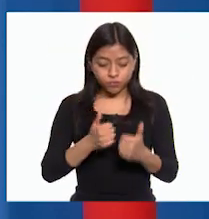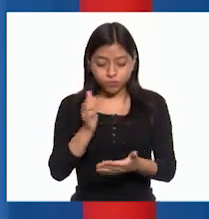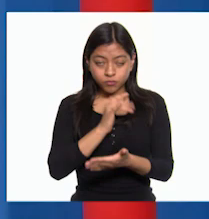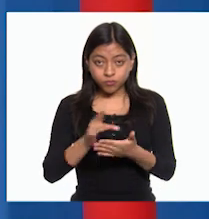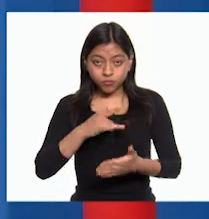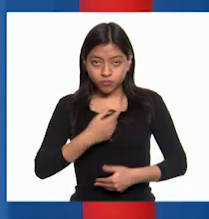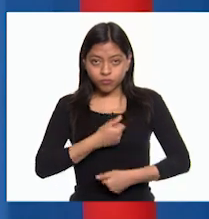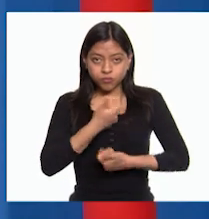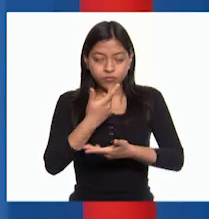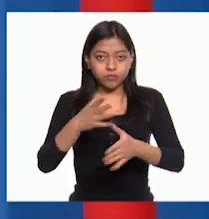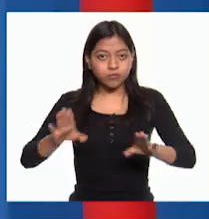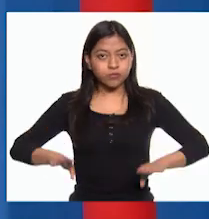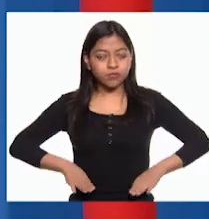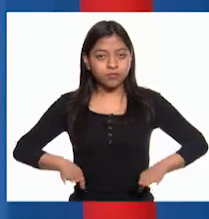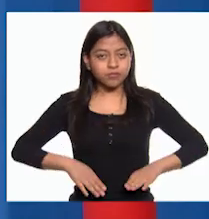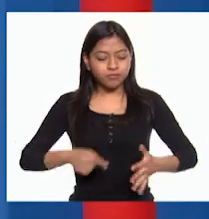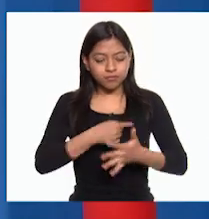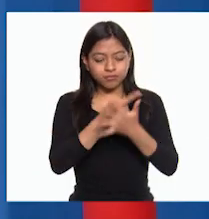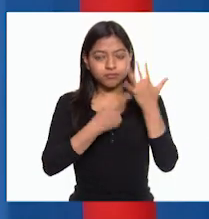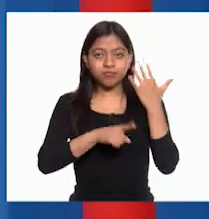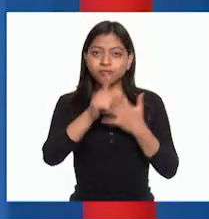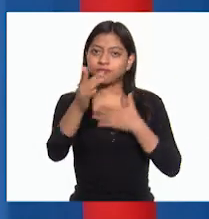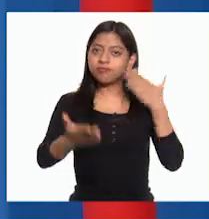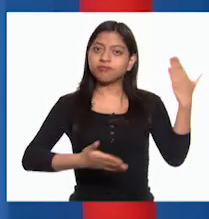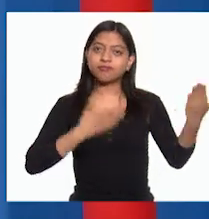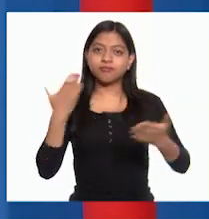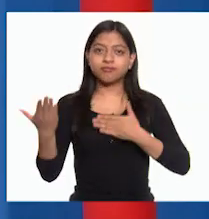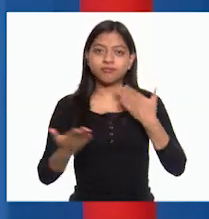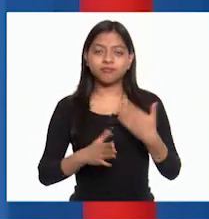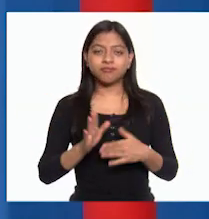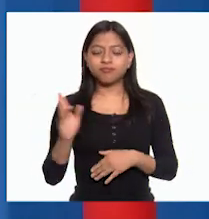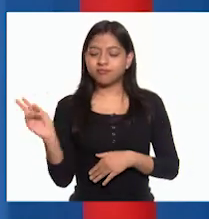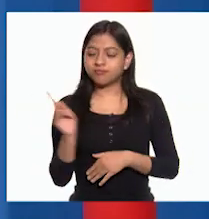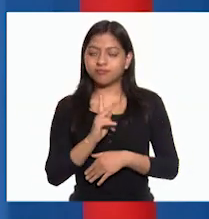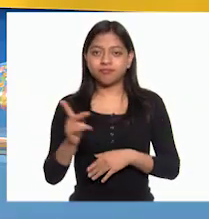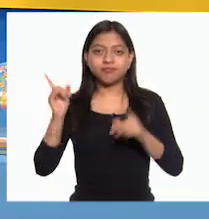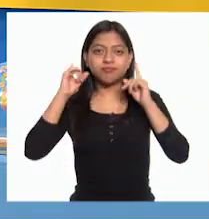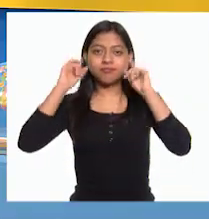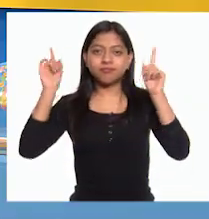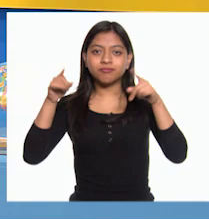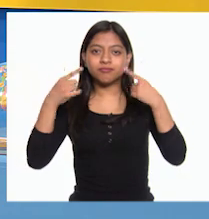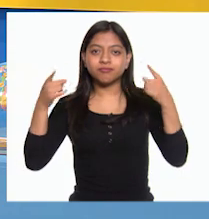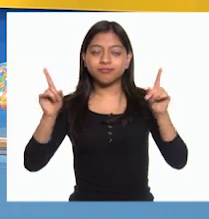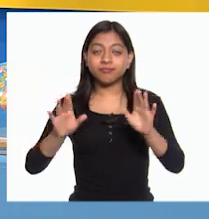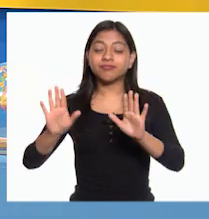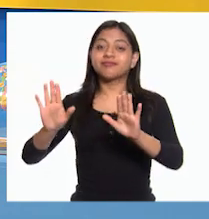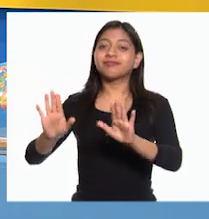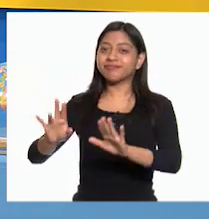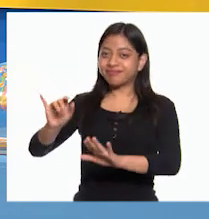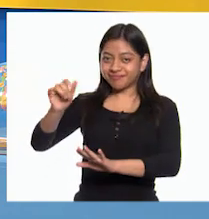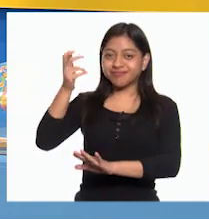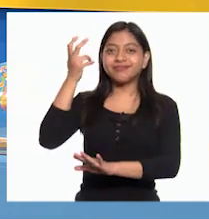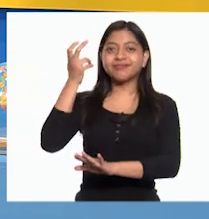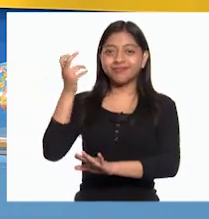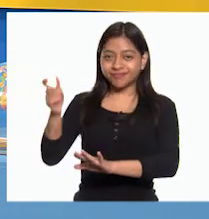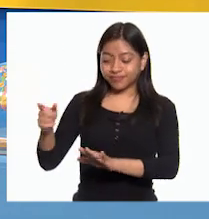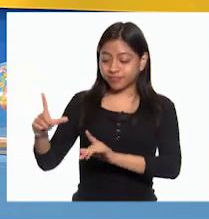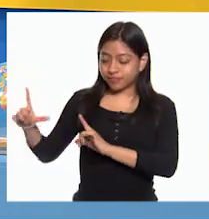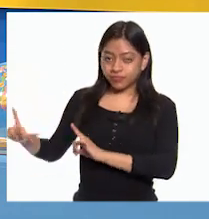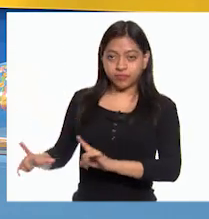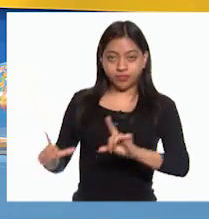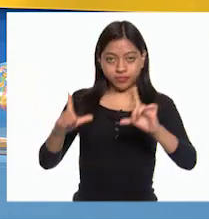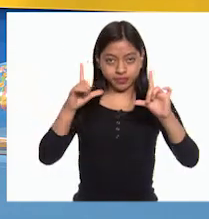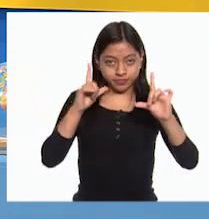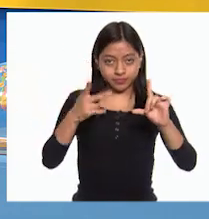ciertas cualidades muy disfrutables que la aproximan a la música. María, ¿no pudiste haber explicado de mejor forma